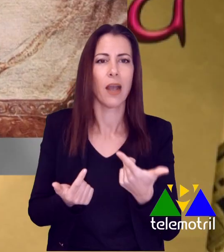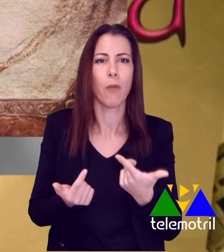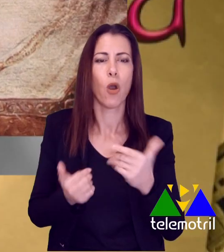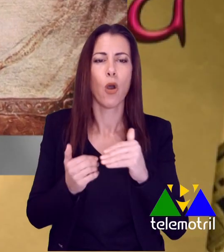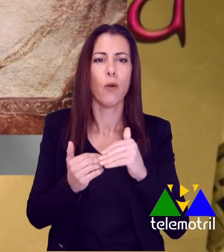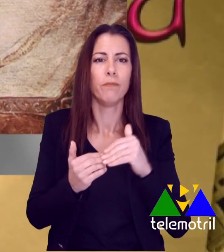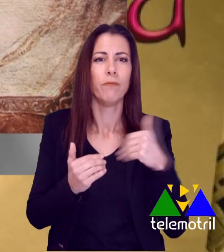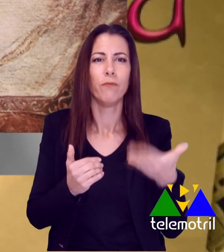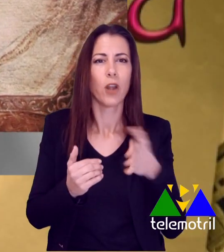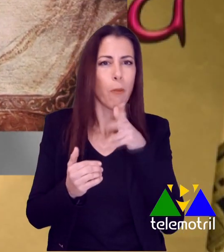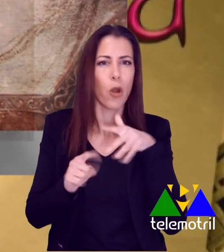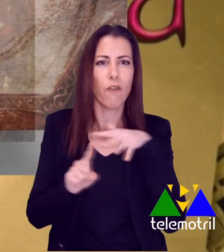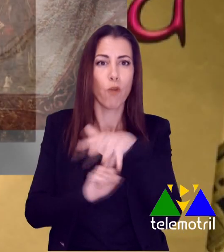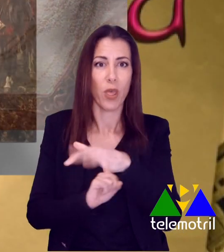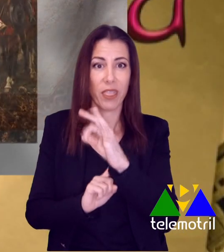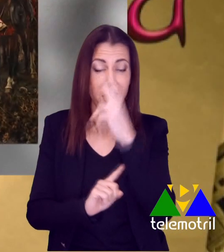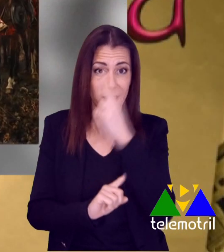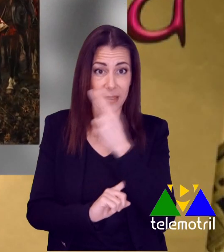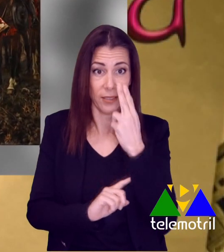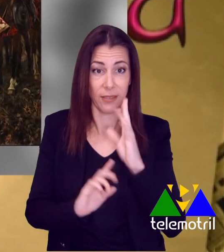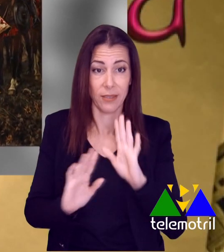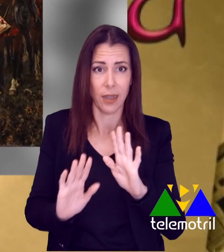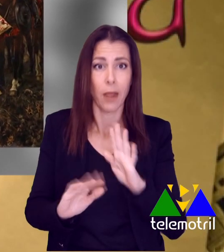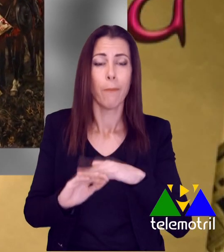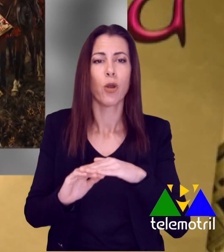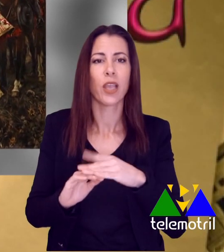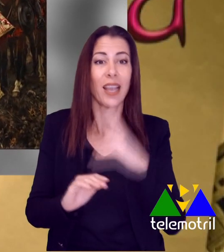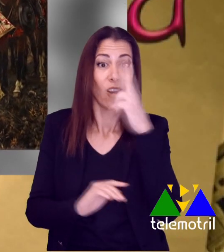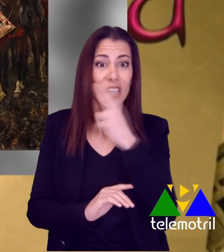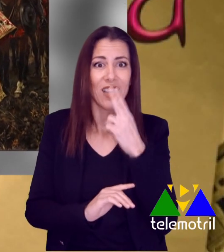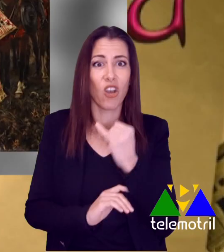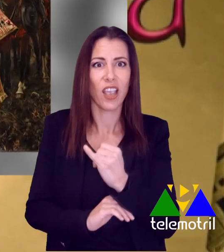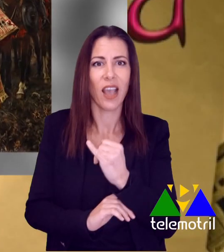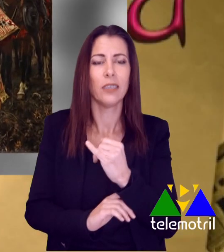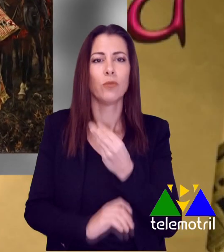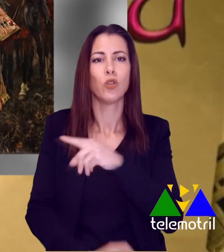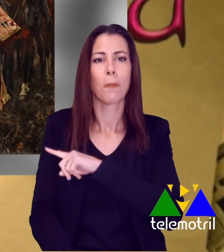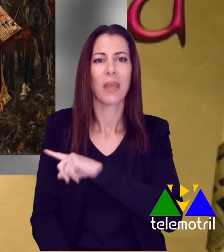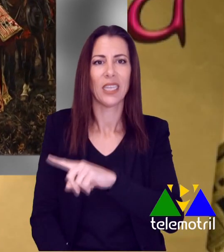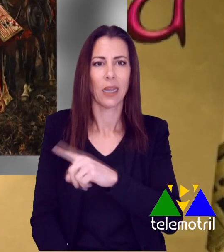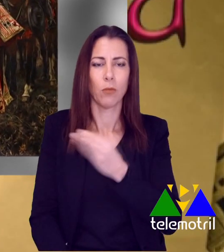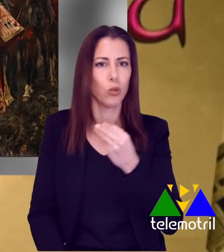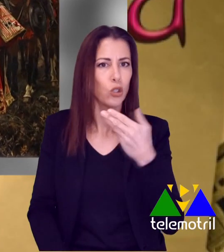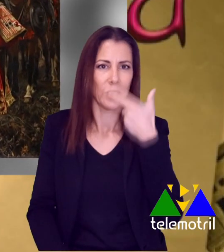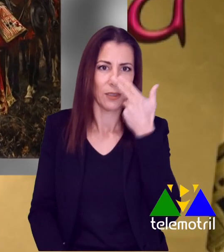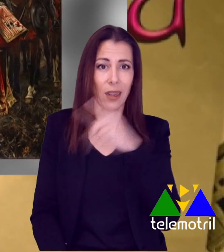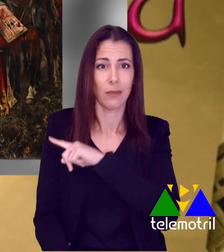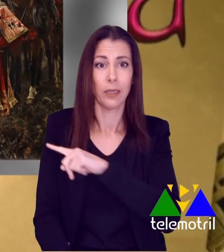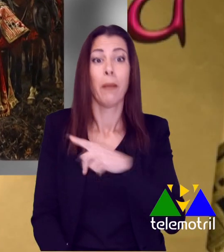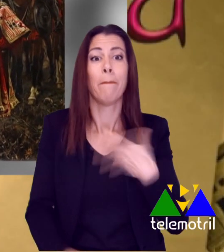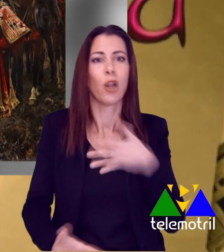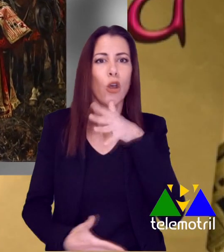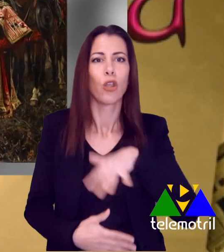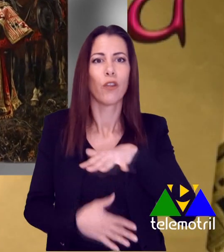fuera de la influencia cristiana. Los cristianos eran militares, estaban más interesados en su aspecto militar, como era el castillo de